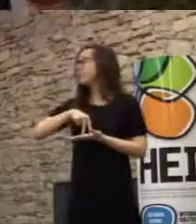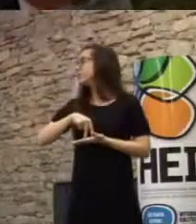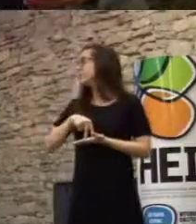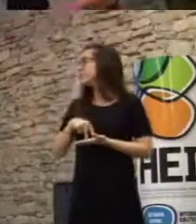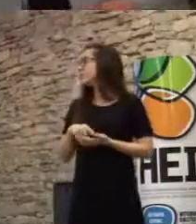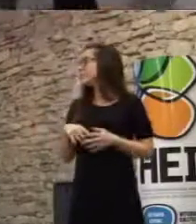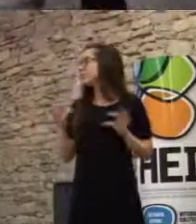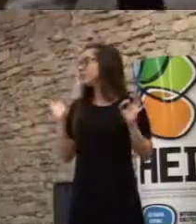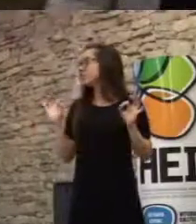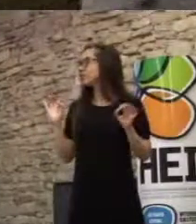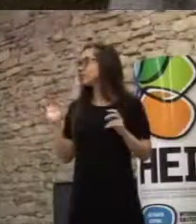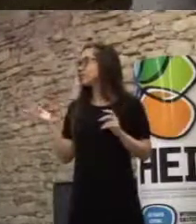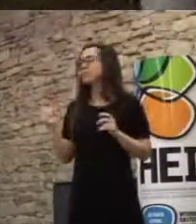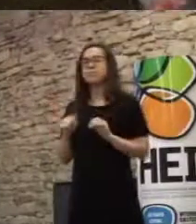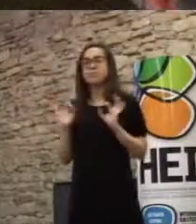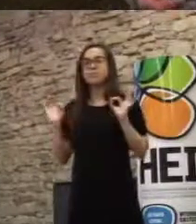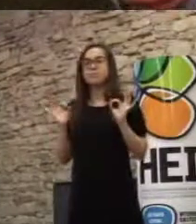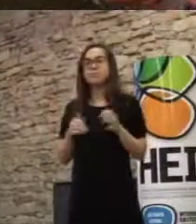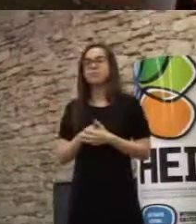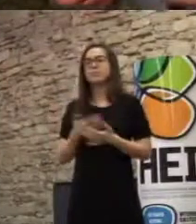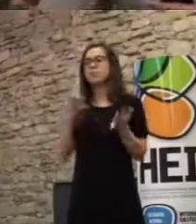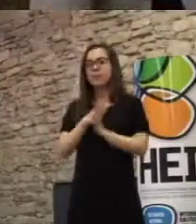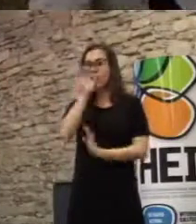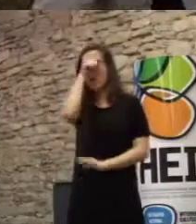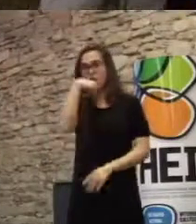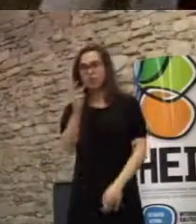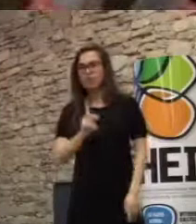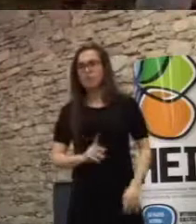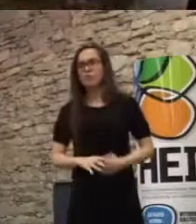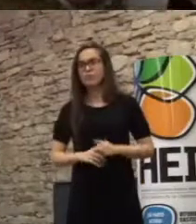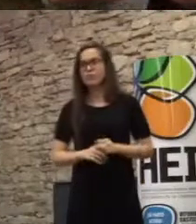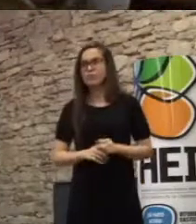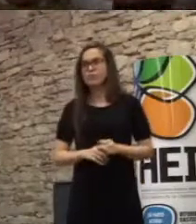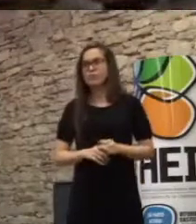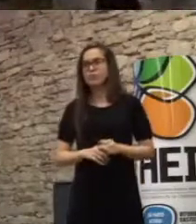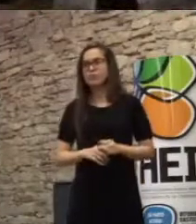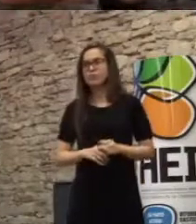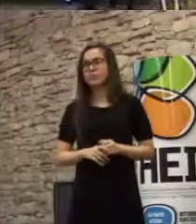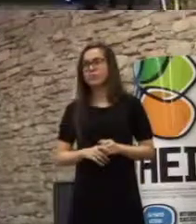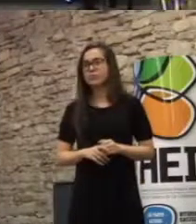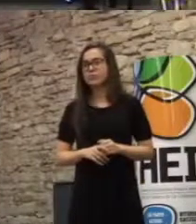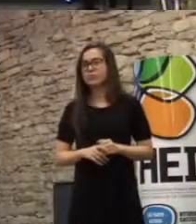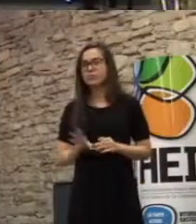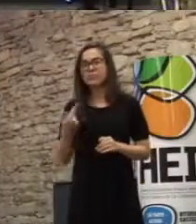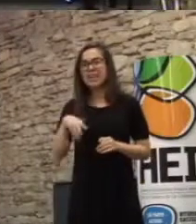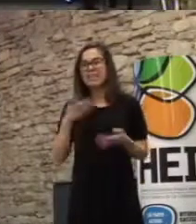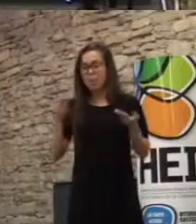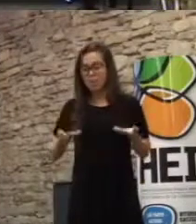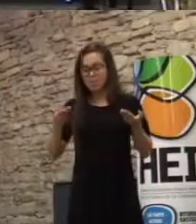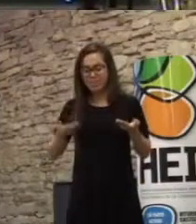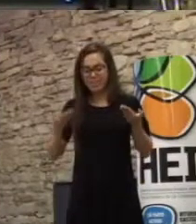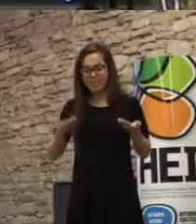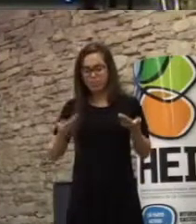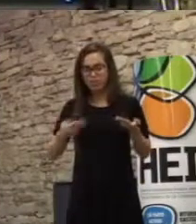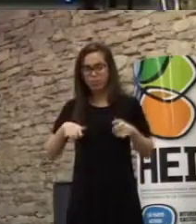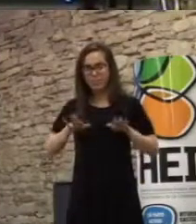de esta manera no es que estén borrachos pero están constantemente cambiando el peso en los pies porque tienen que